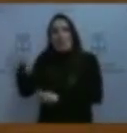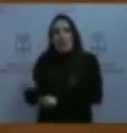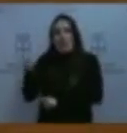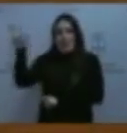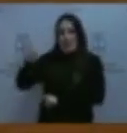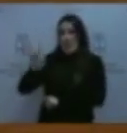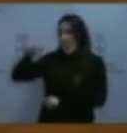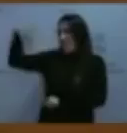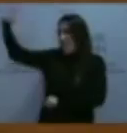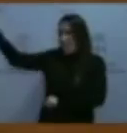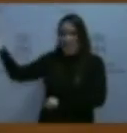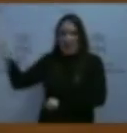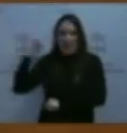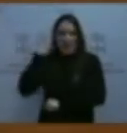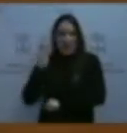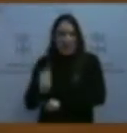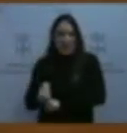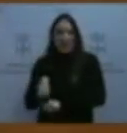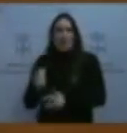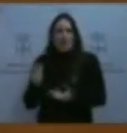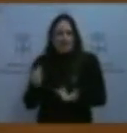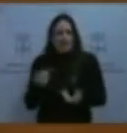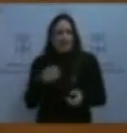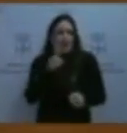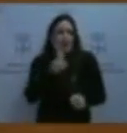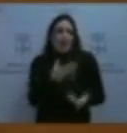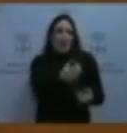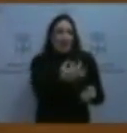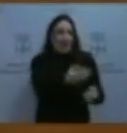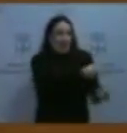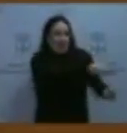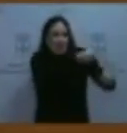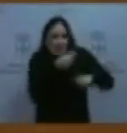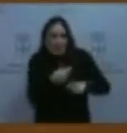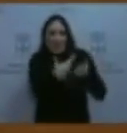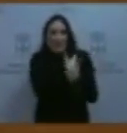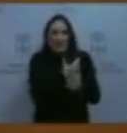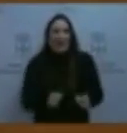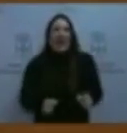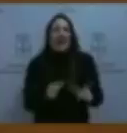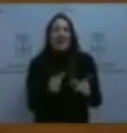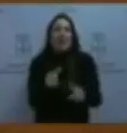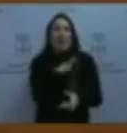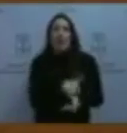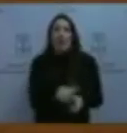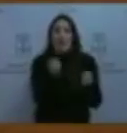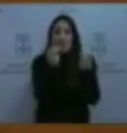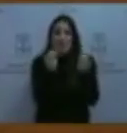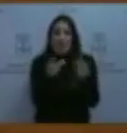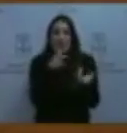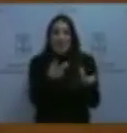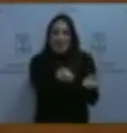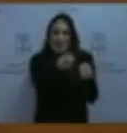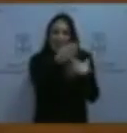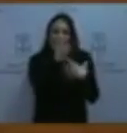información es muy útil, pero traigan ustedes lo que tienen que traer. Expliquen a qué se han destinado estos gastos. Hay información absolutamente superflua